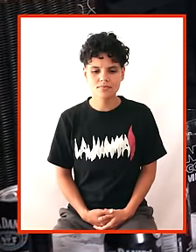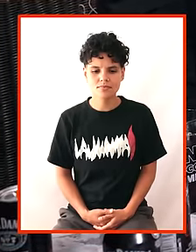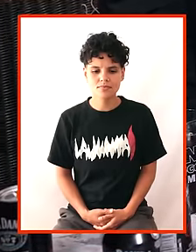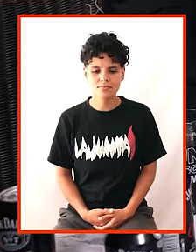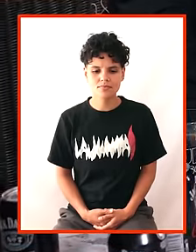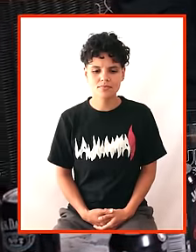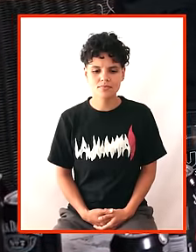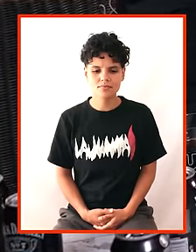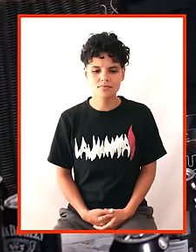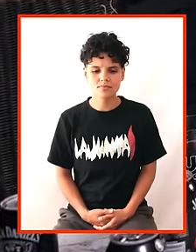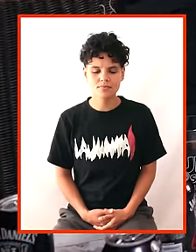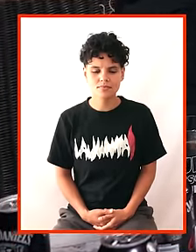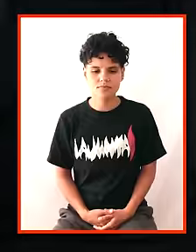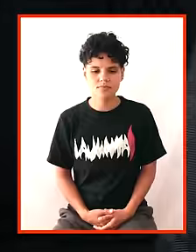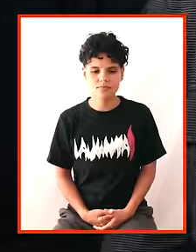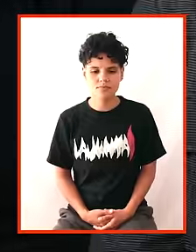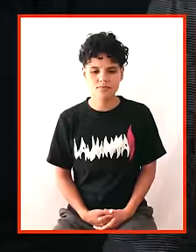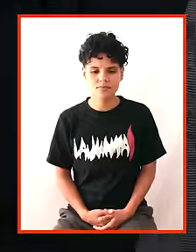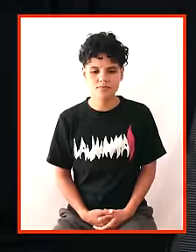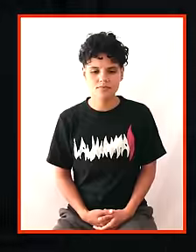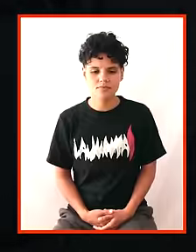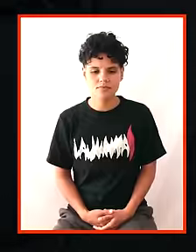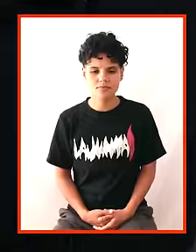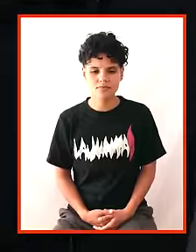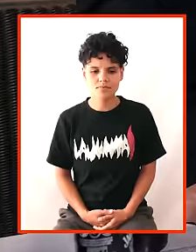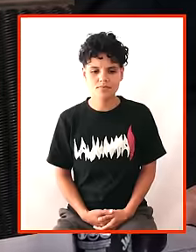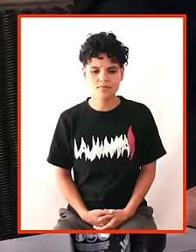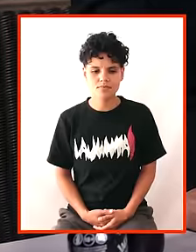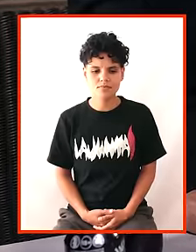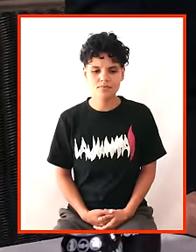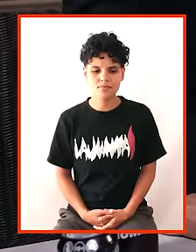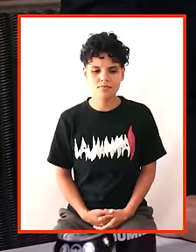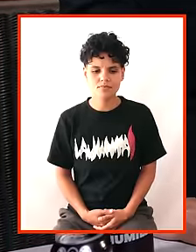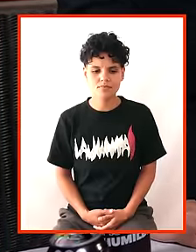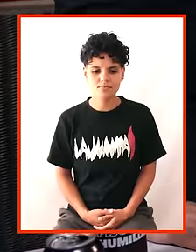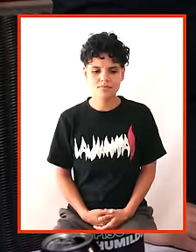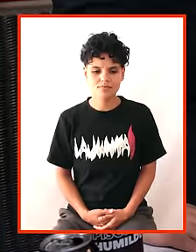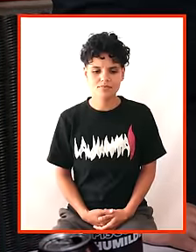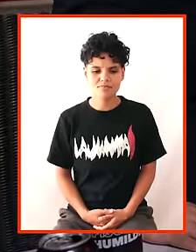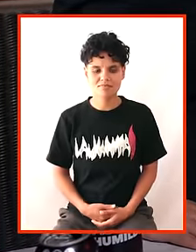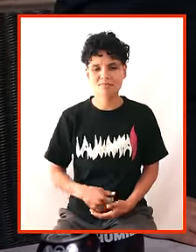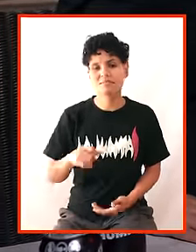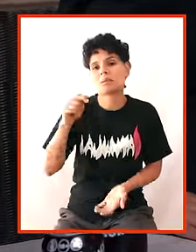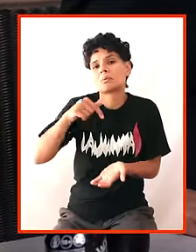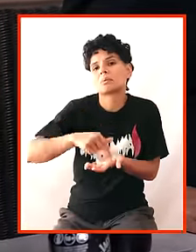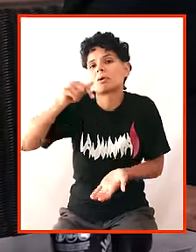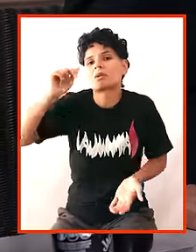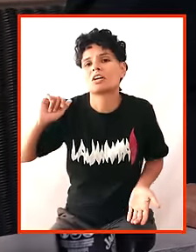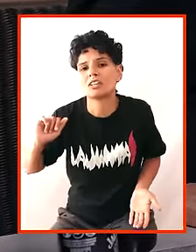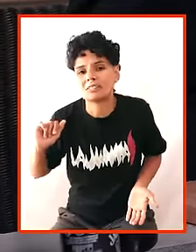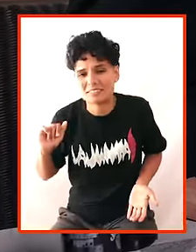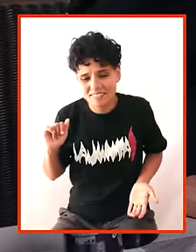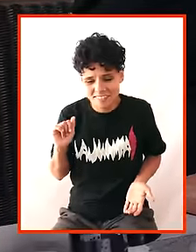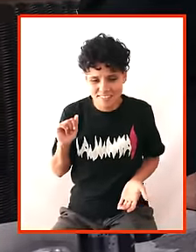No hay por semana ahí. Voy a poner un punto yo. Chica, que escribe bonito.